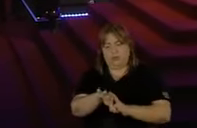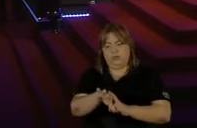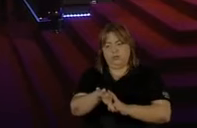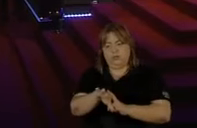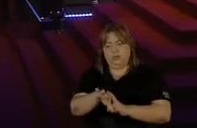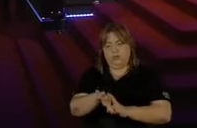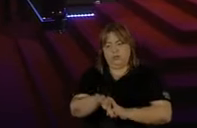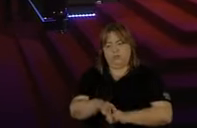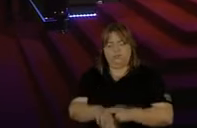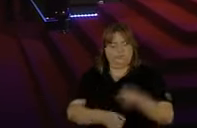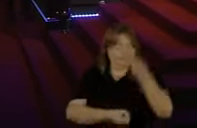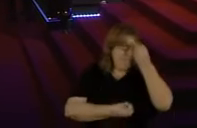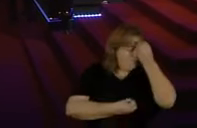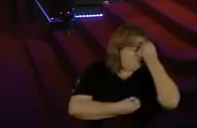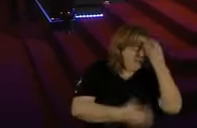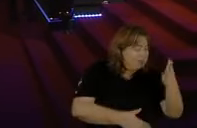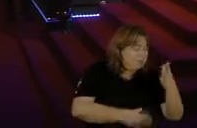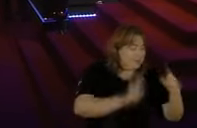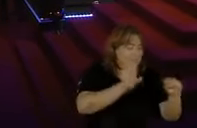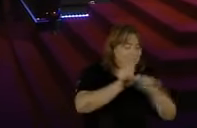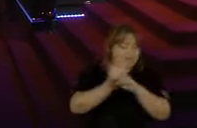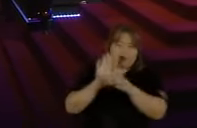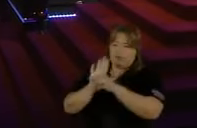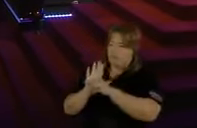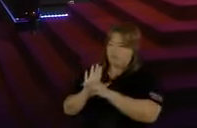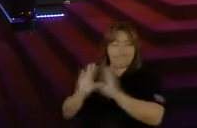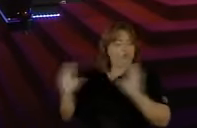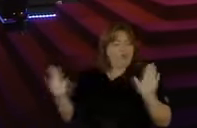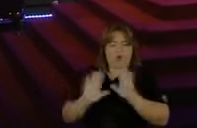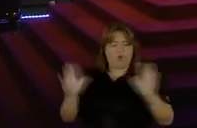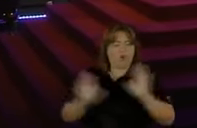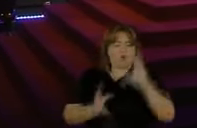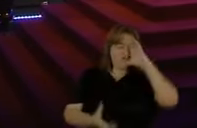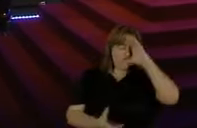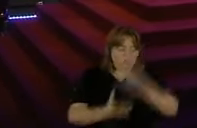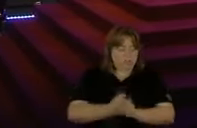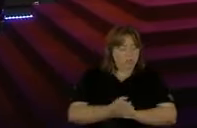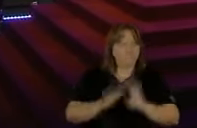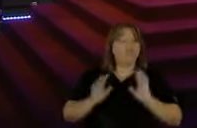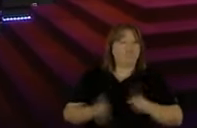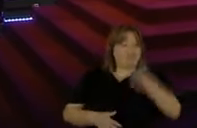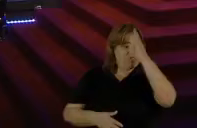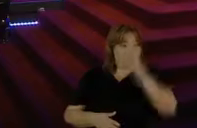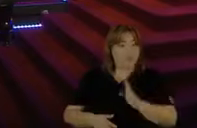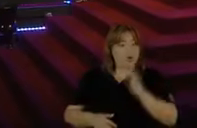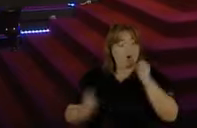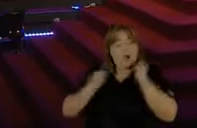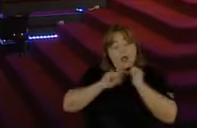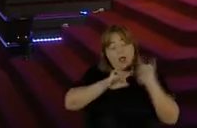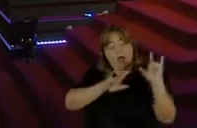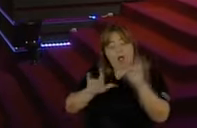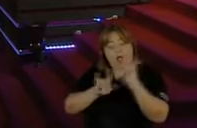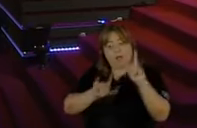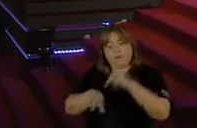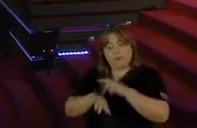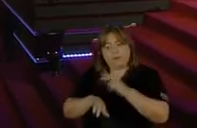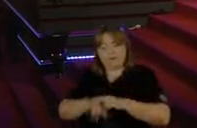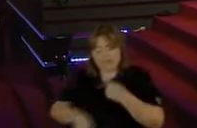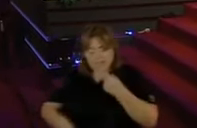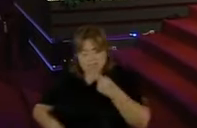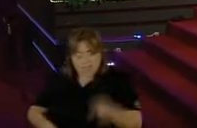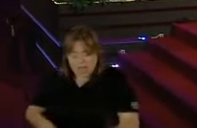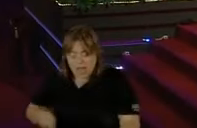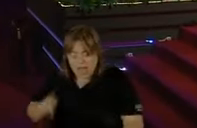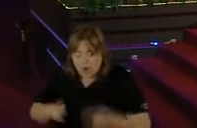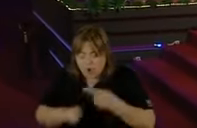Demasiados mensajes raros por ahí, pero yo me resisto a creer que Dios no ama a Puerto Rico. Usted mueva los piecitos y declaro en